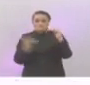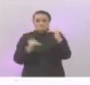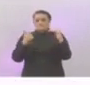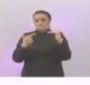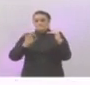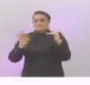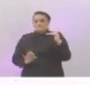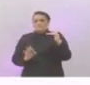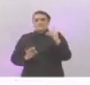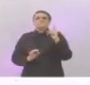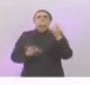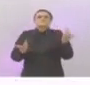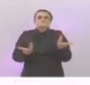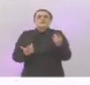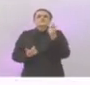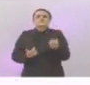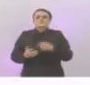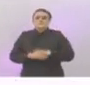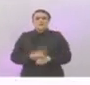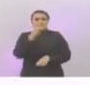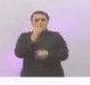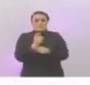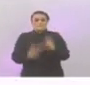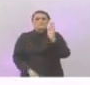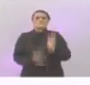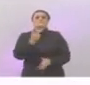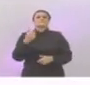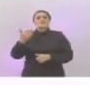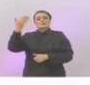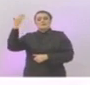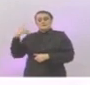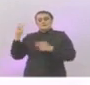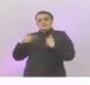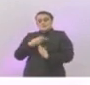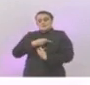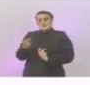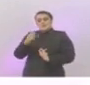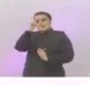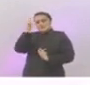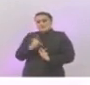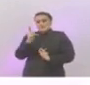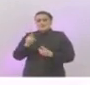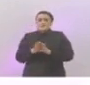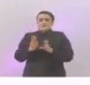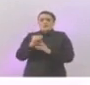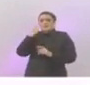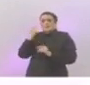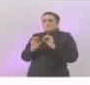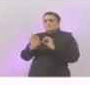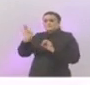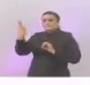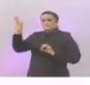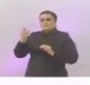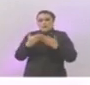7%. Es decir, por primera vez desde que la pobreza extrema se mide en el país, nos